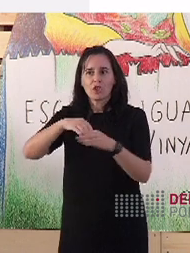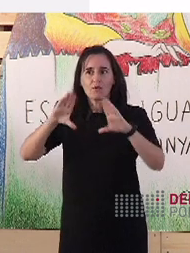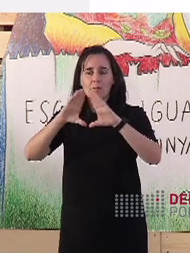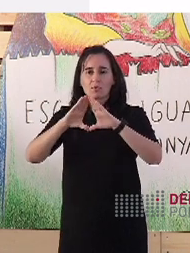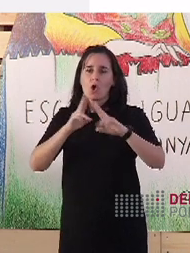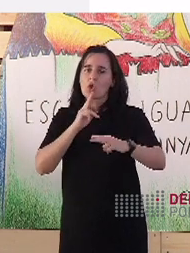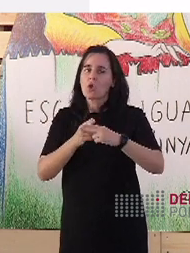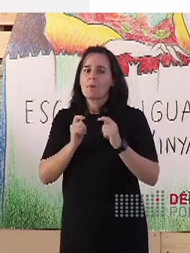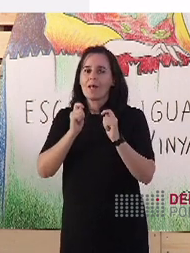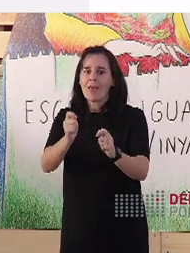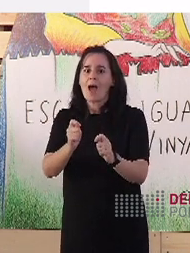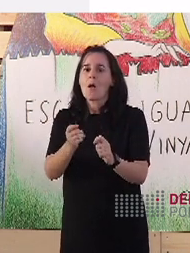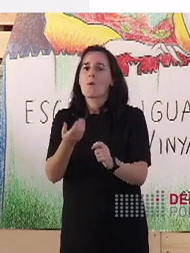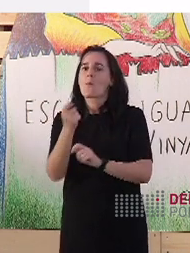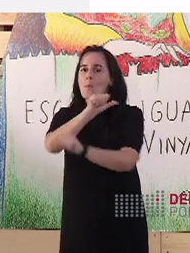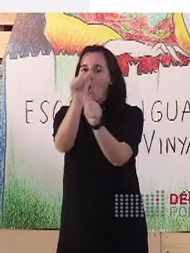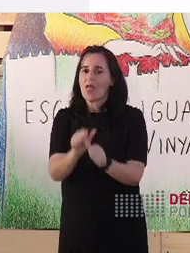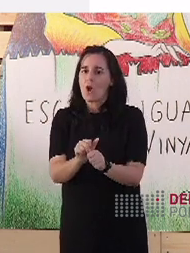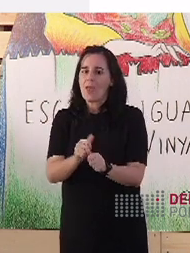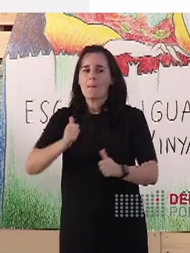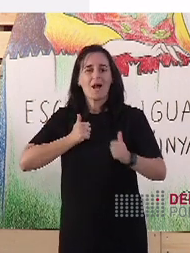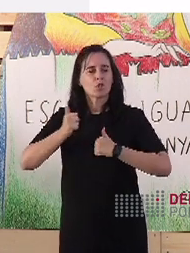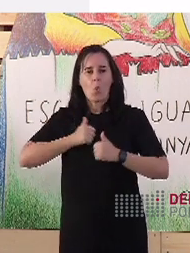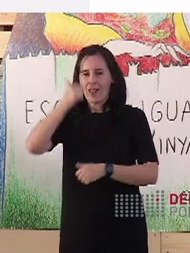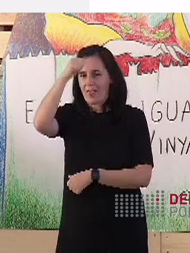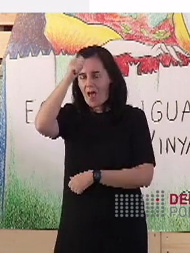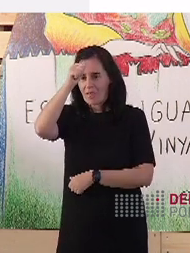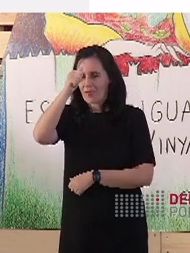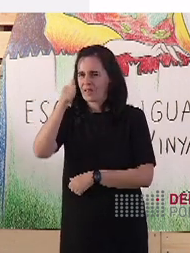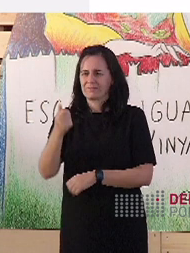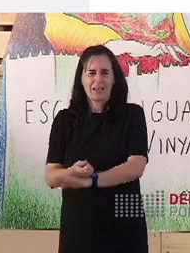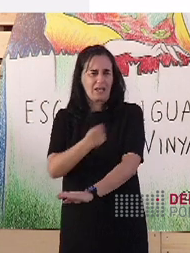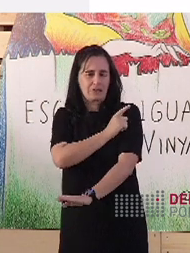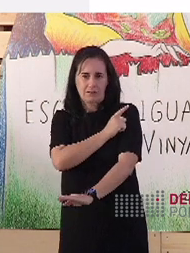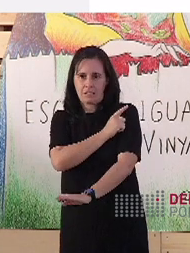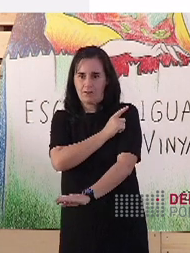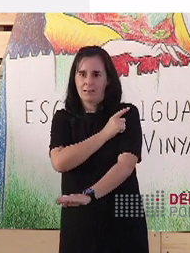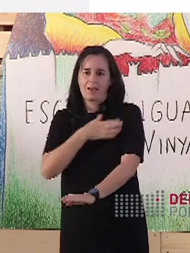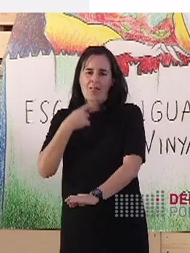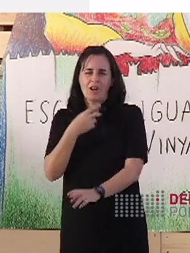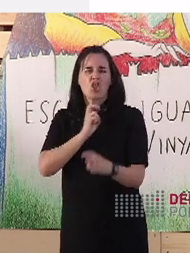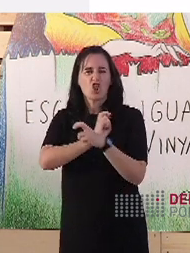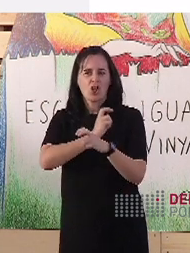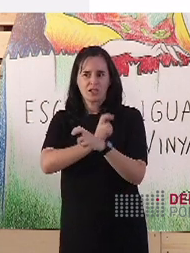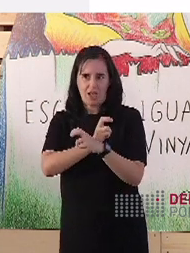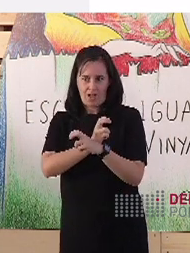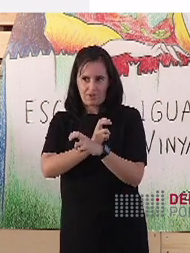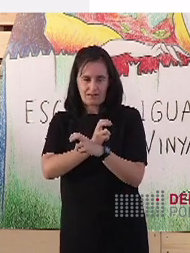modelo de masculinidad hegemónica, que para nosotras es un modelo de masculinidad tóxica. Antes de que empiecen los not all men,